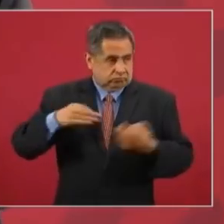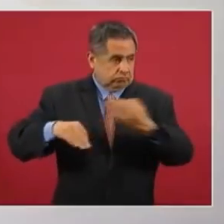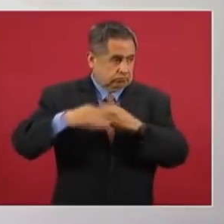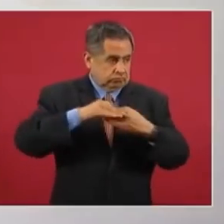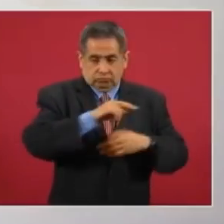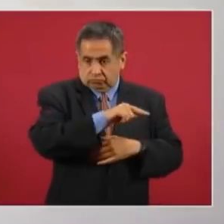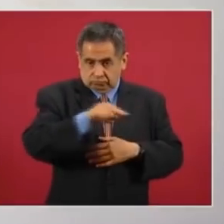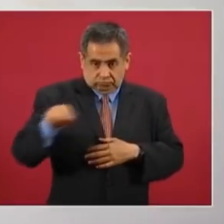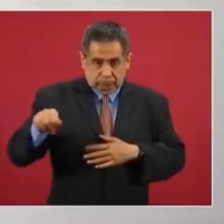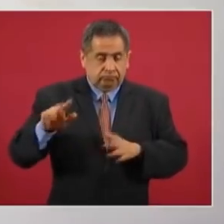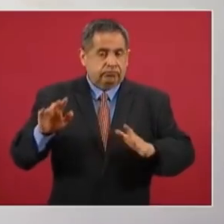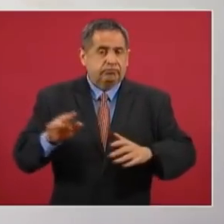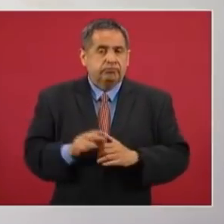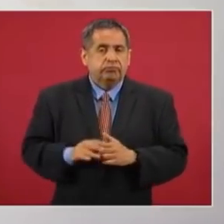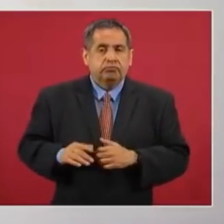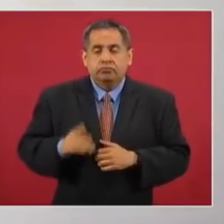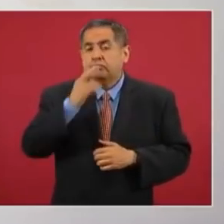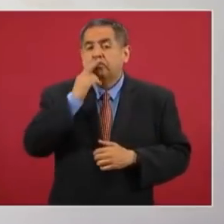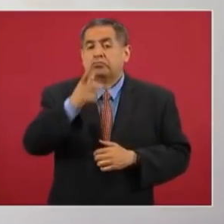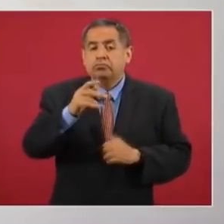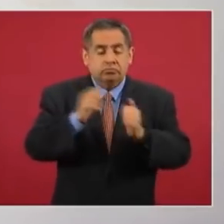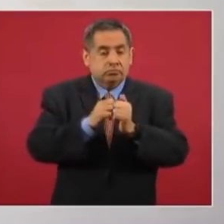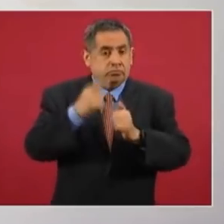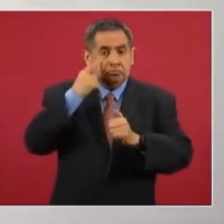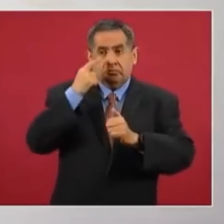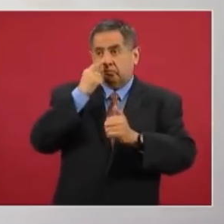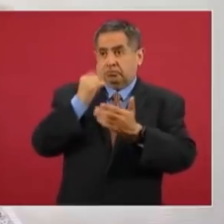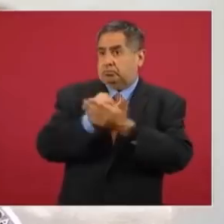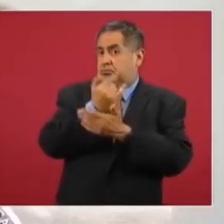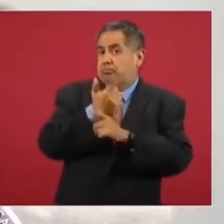general, lo mejor es que haya democracia.